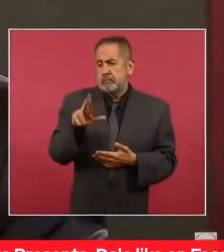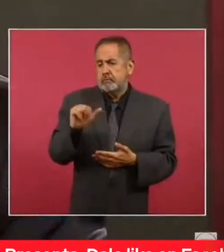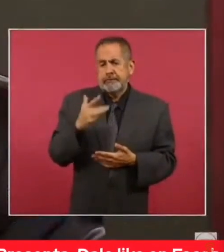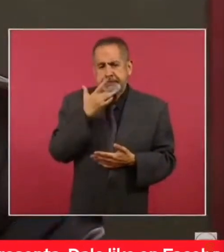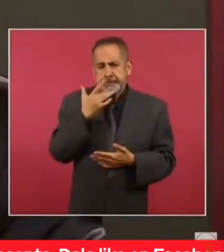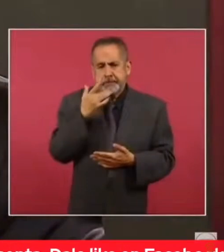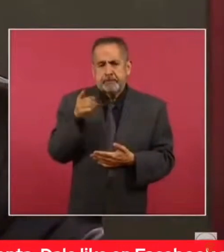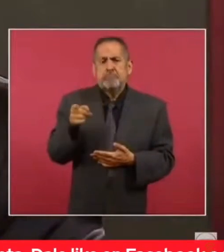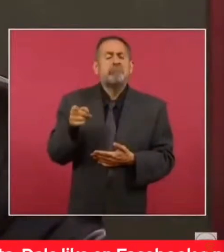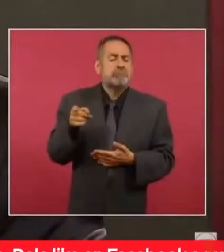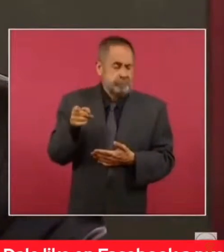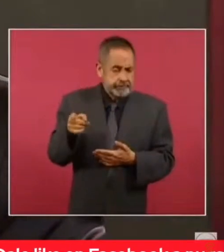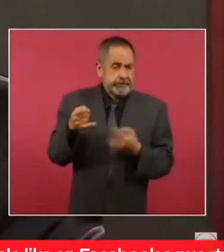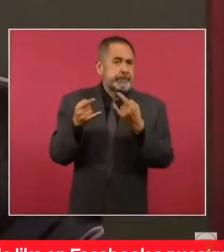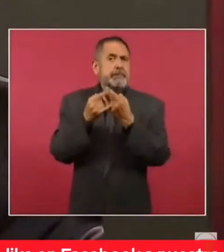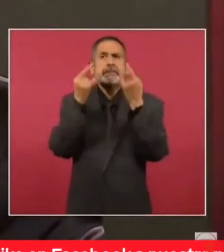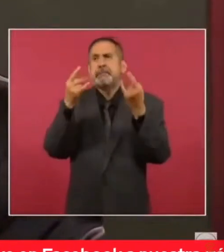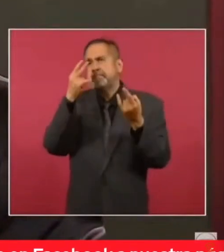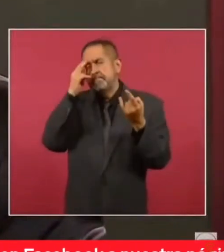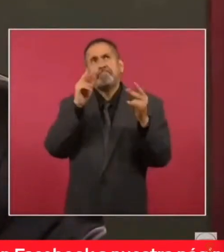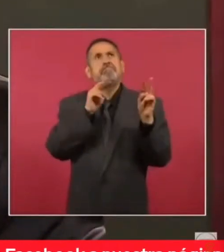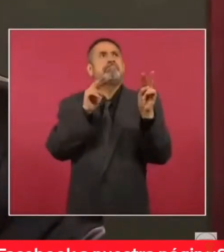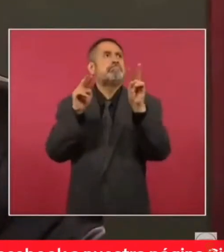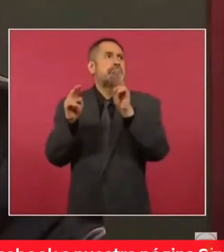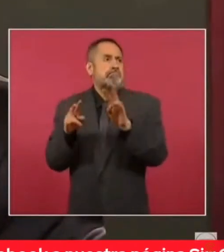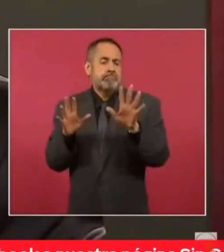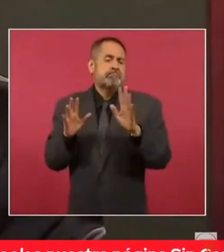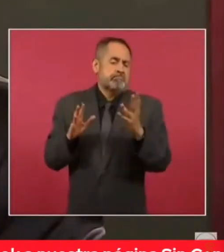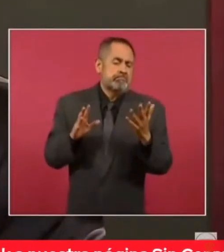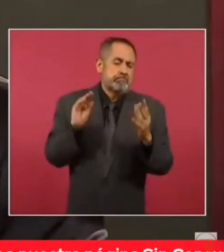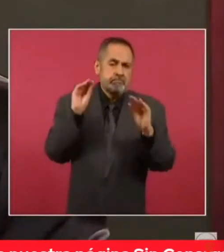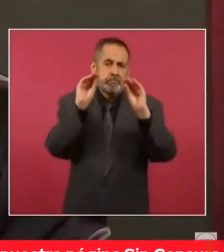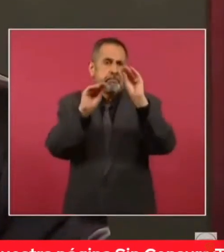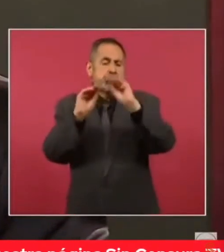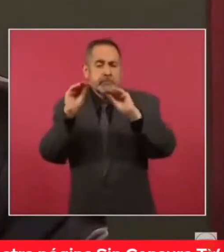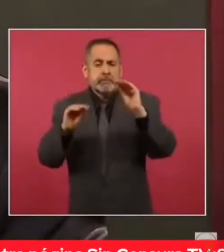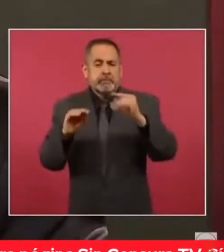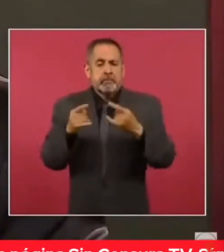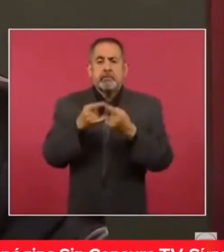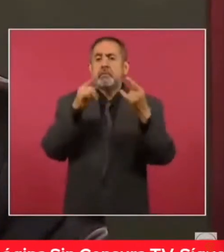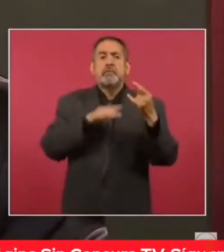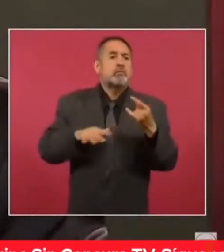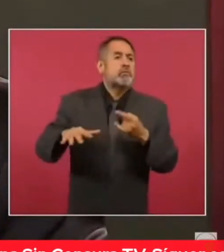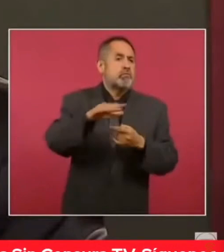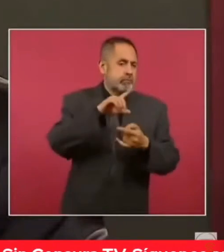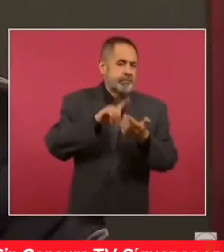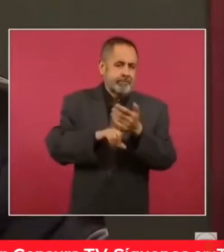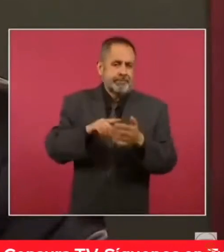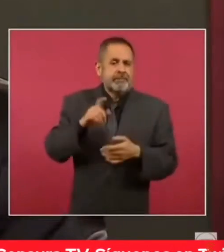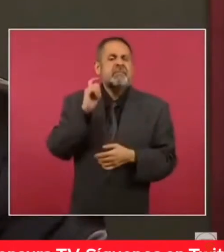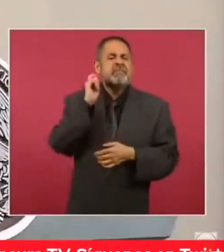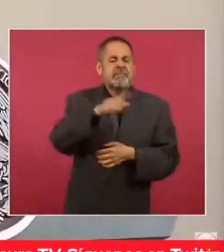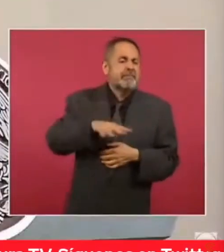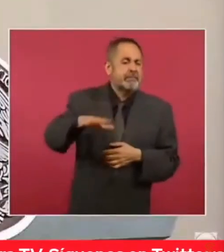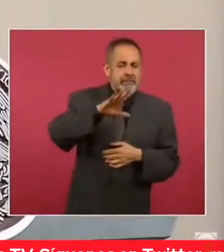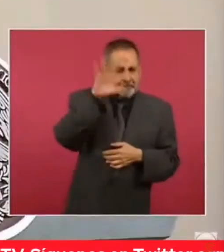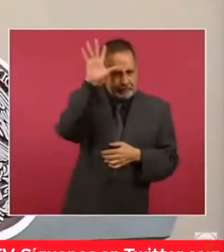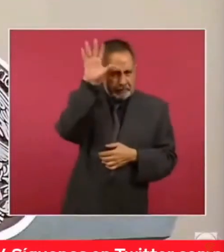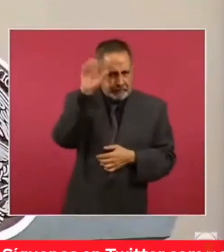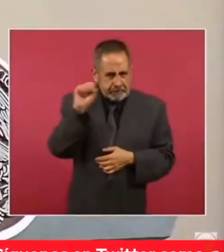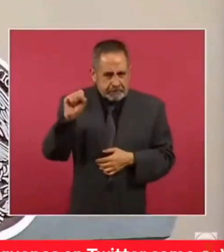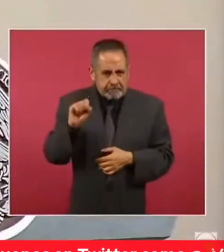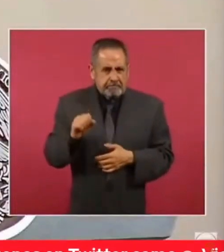México y específicamente de la historia de la región del actual estado de Morelos. Hay, por